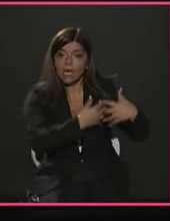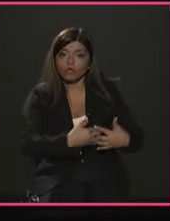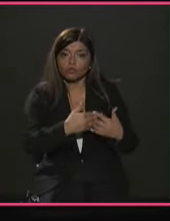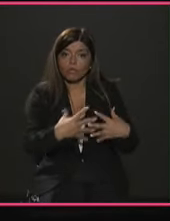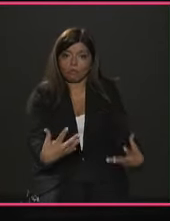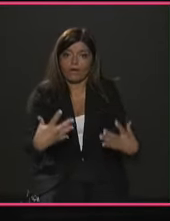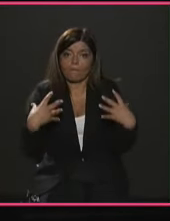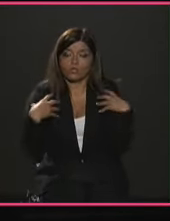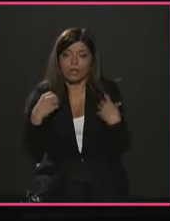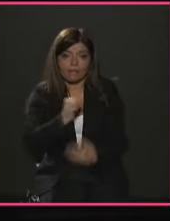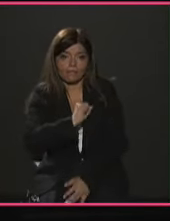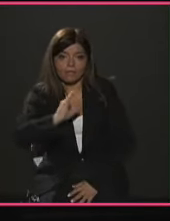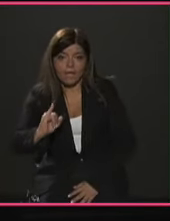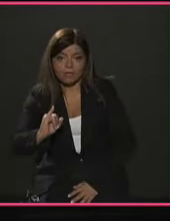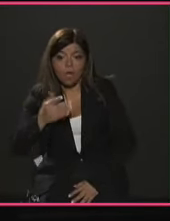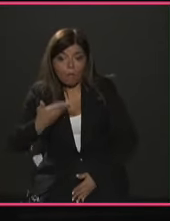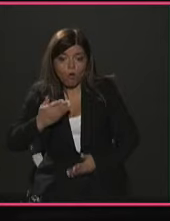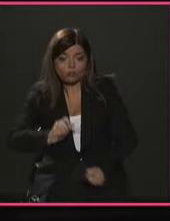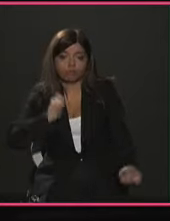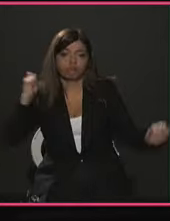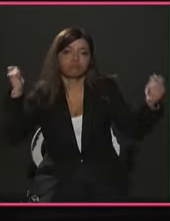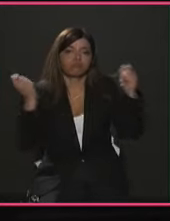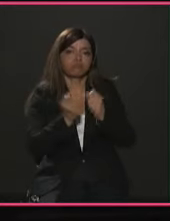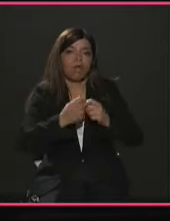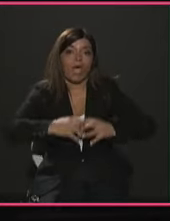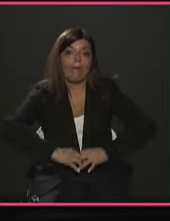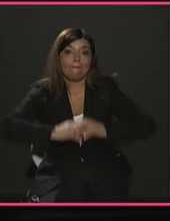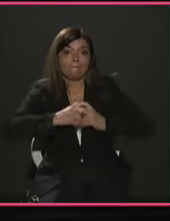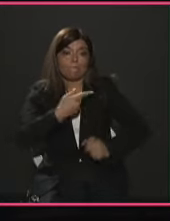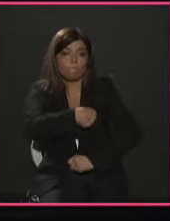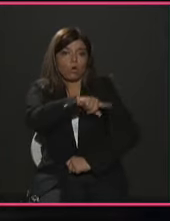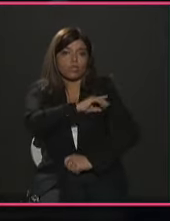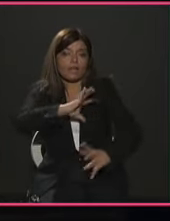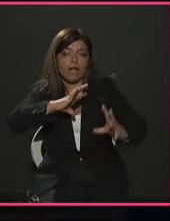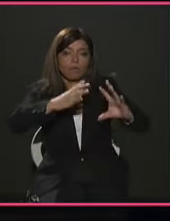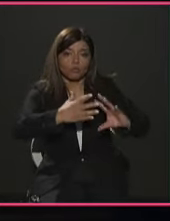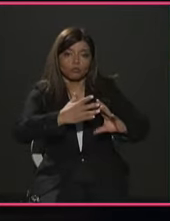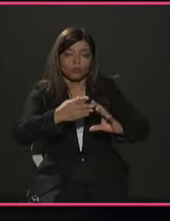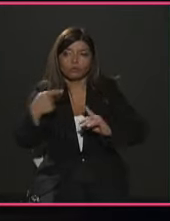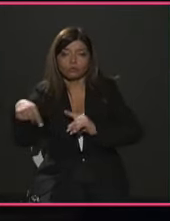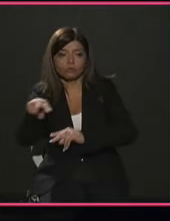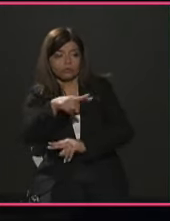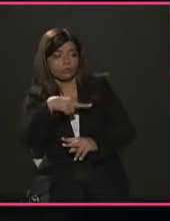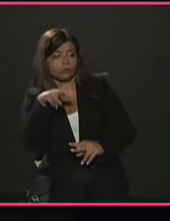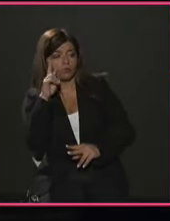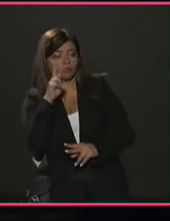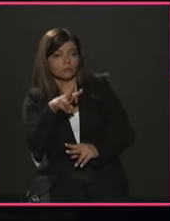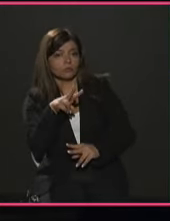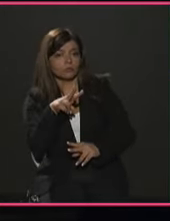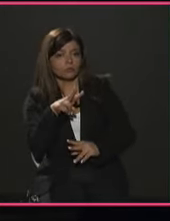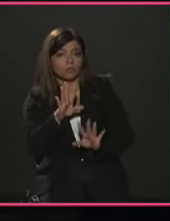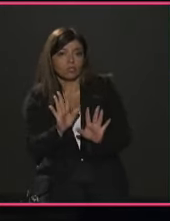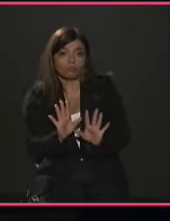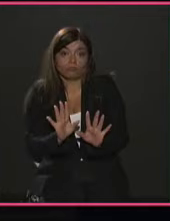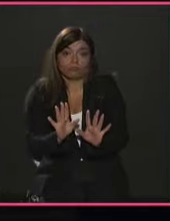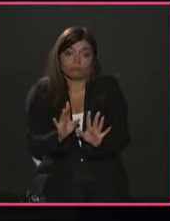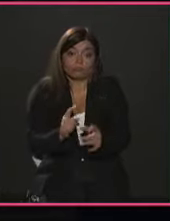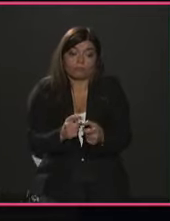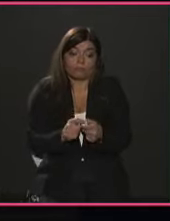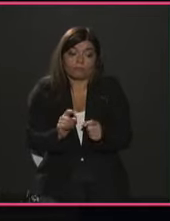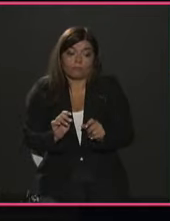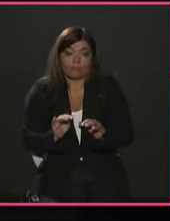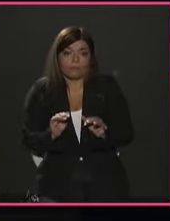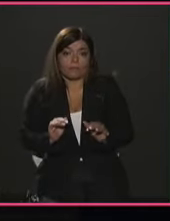Unidos esto ha cambiado completamente el poder global y ha hecho que el resto del mundo simplemente sean estados clientes que se